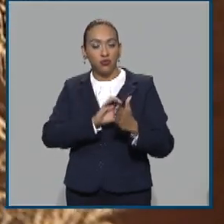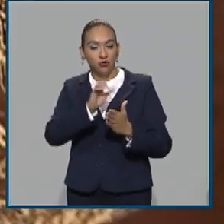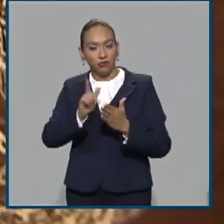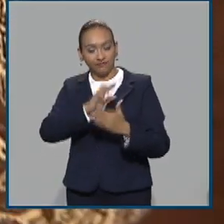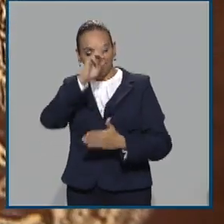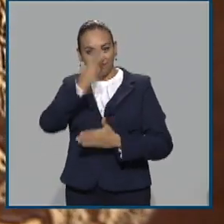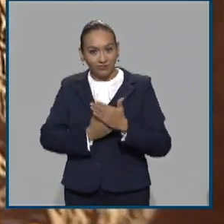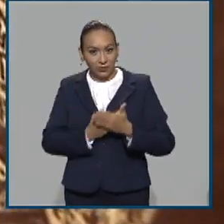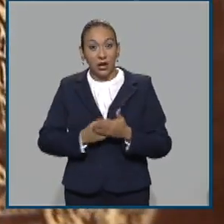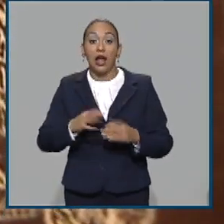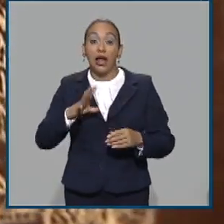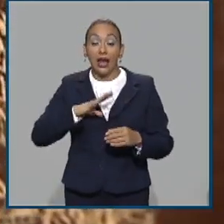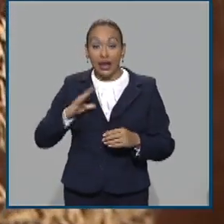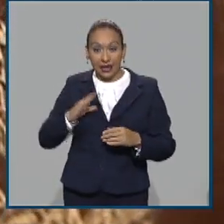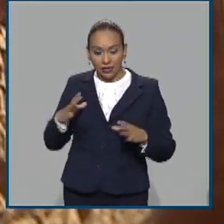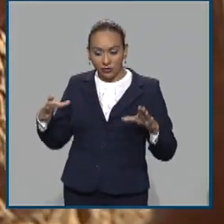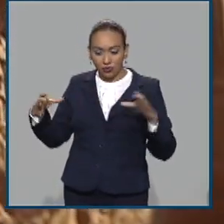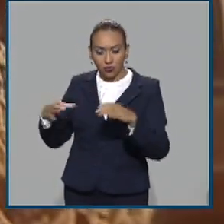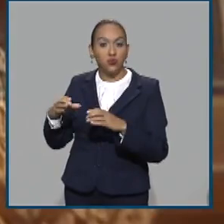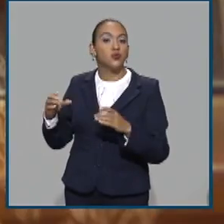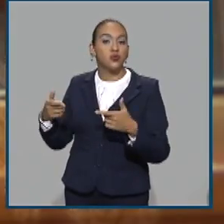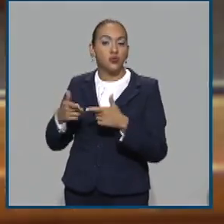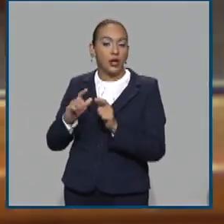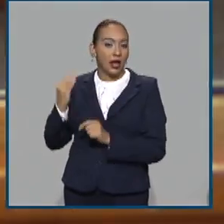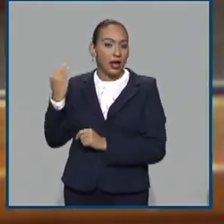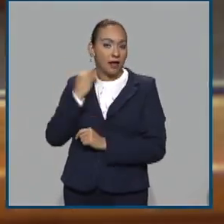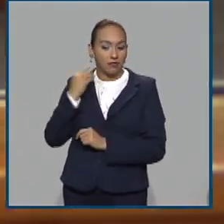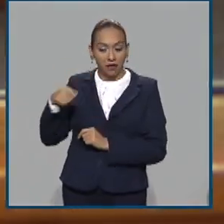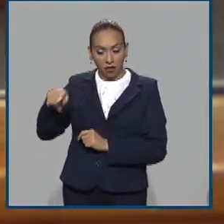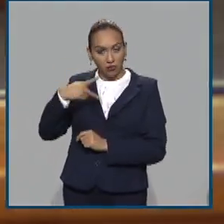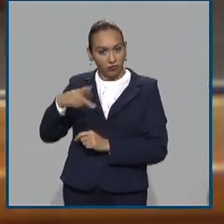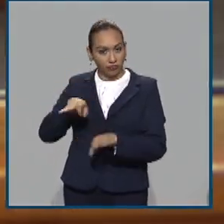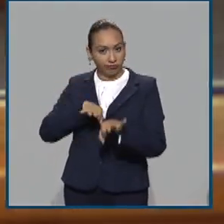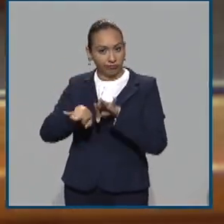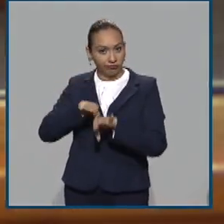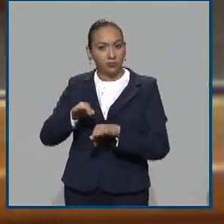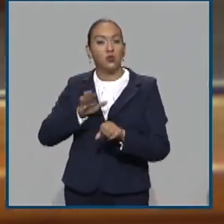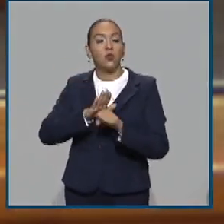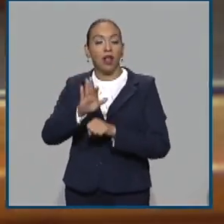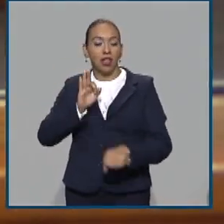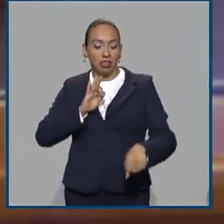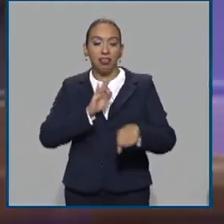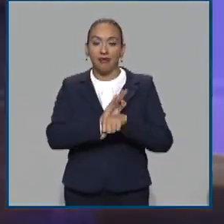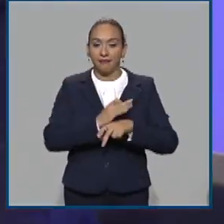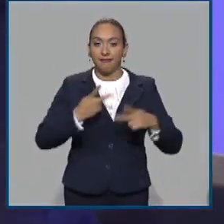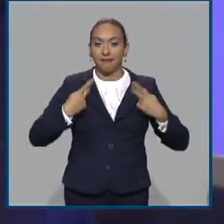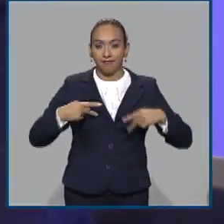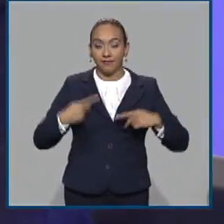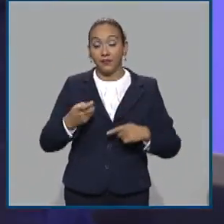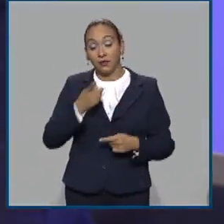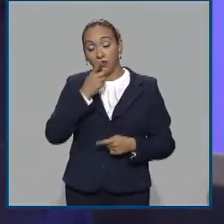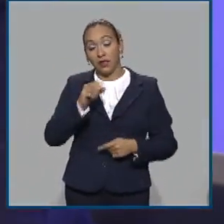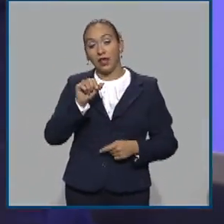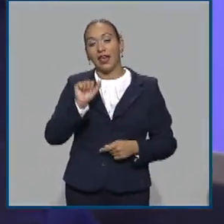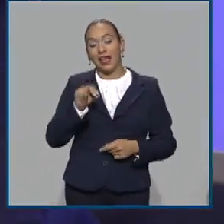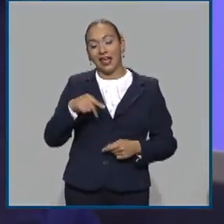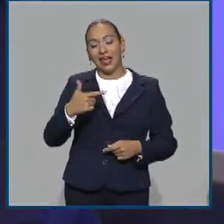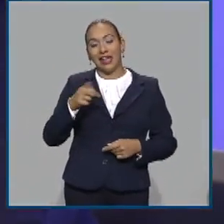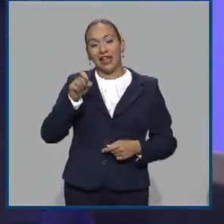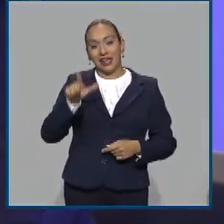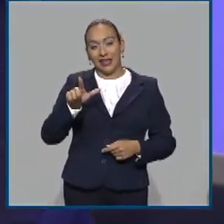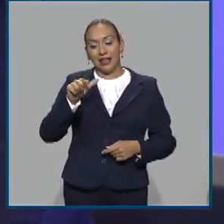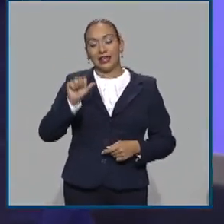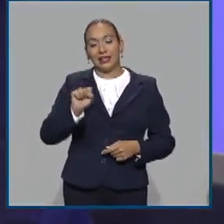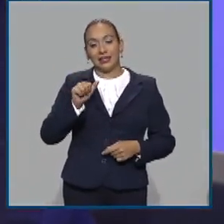los colegios de abogados deben cumplir con su función de defensa del Estado de Derecho. Así lo señaló José Ángel Santiago, de la Asociación de